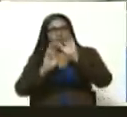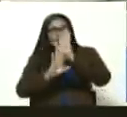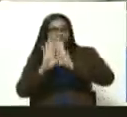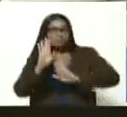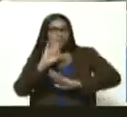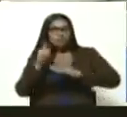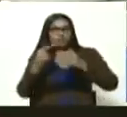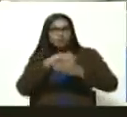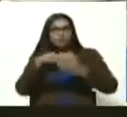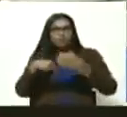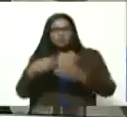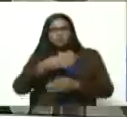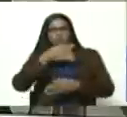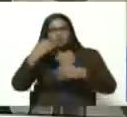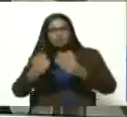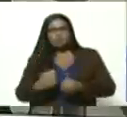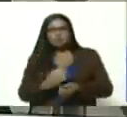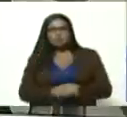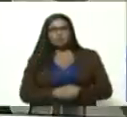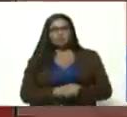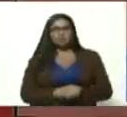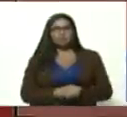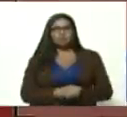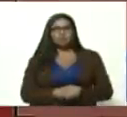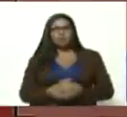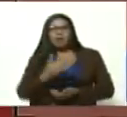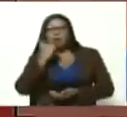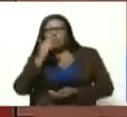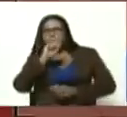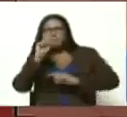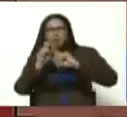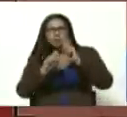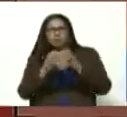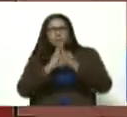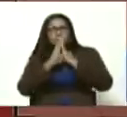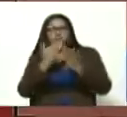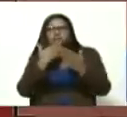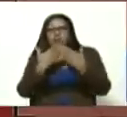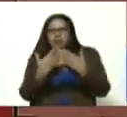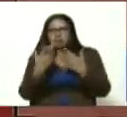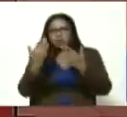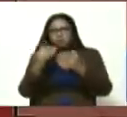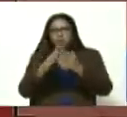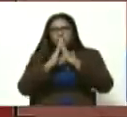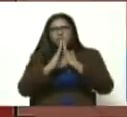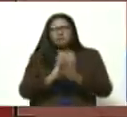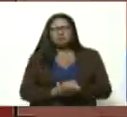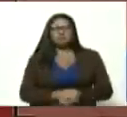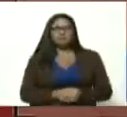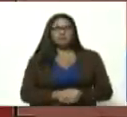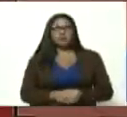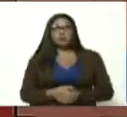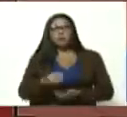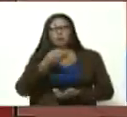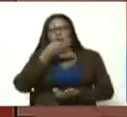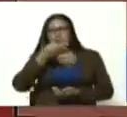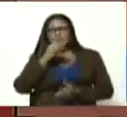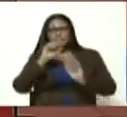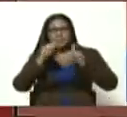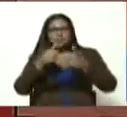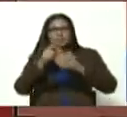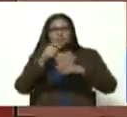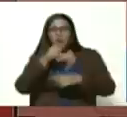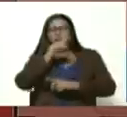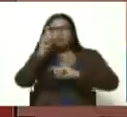construcción de nuestro socialismo si hay alguna pregunta le agradezco hola muy buenas tardes iniciamos el ciclo